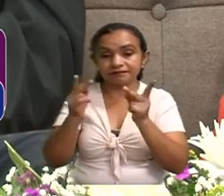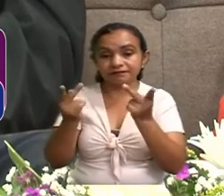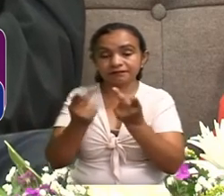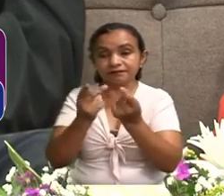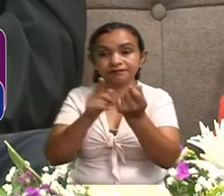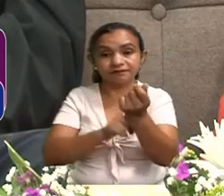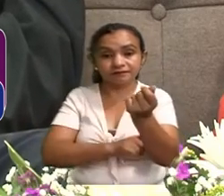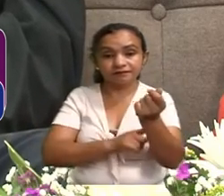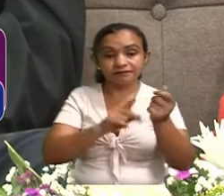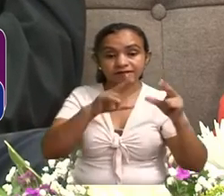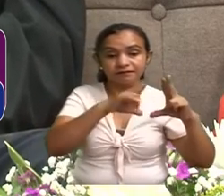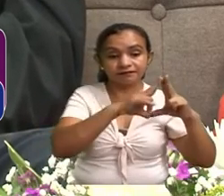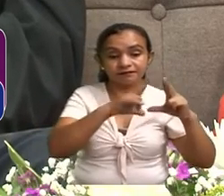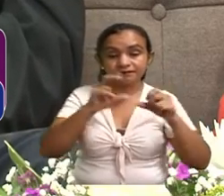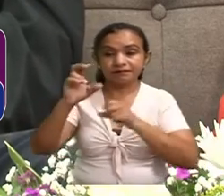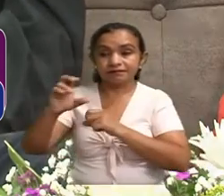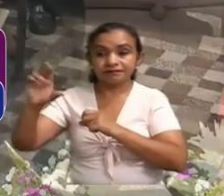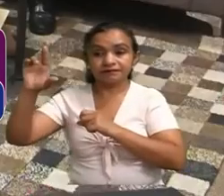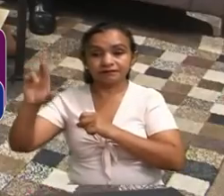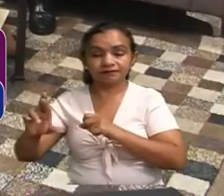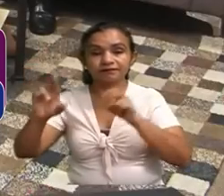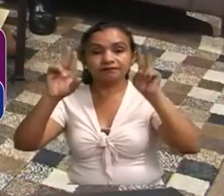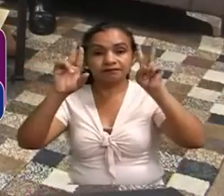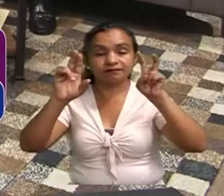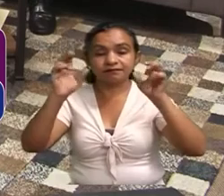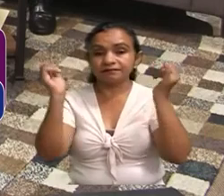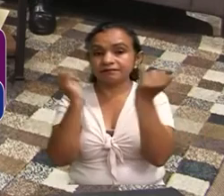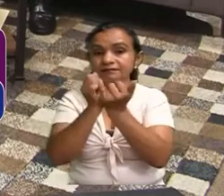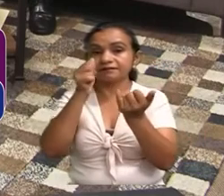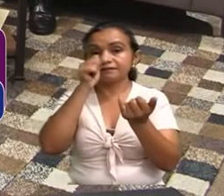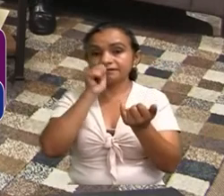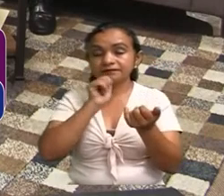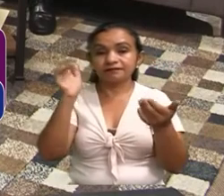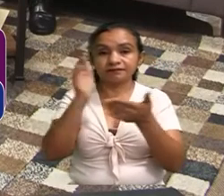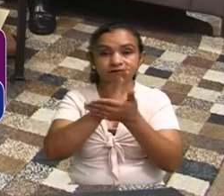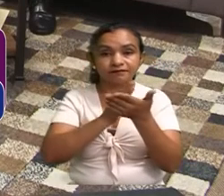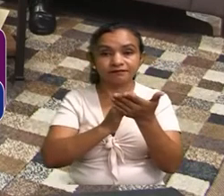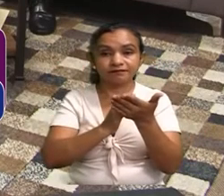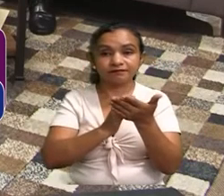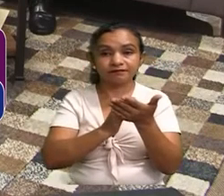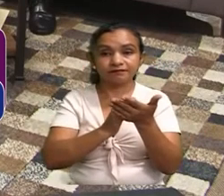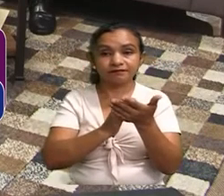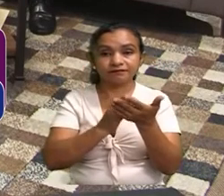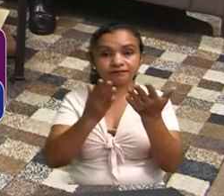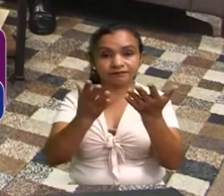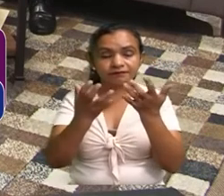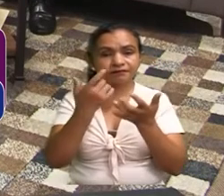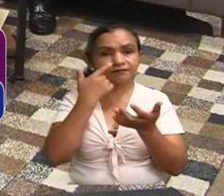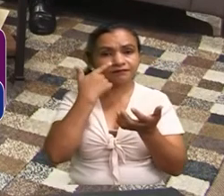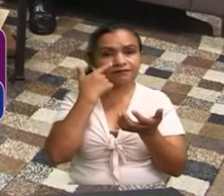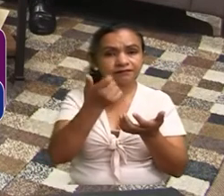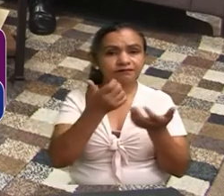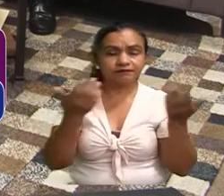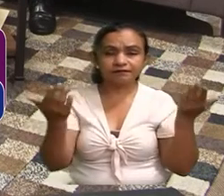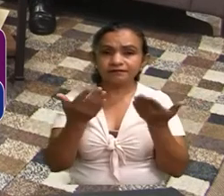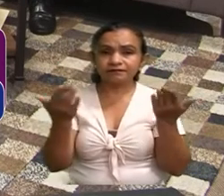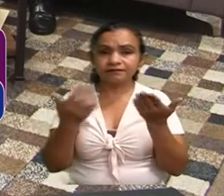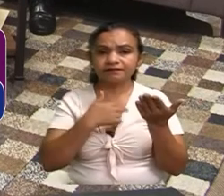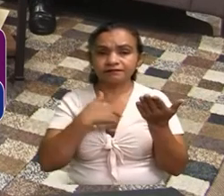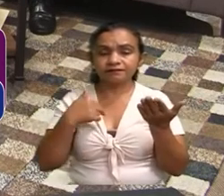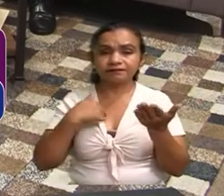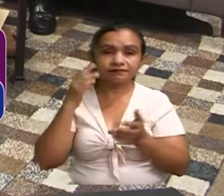y tenemos cosas en común sobre este tema. Y en algunos casos ellos dicen que quieren conocer cómo ha sido